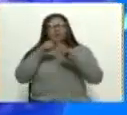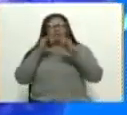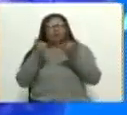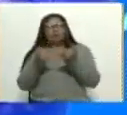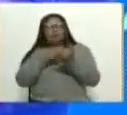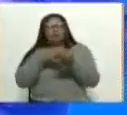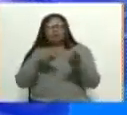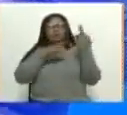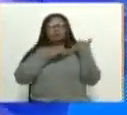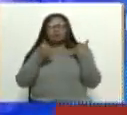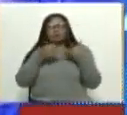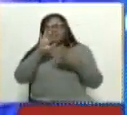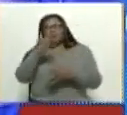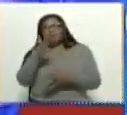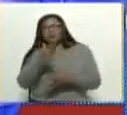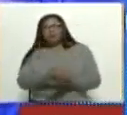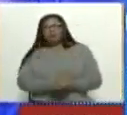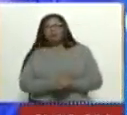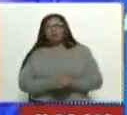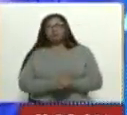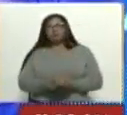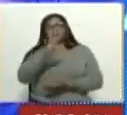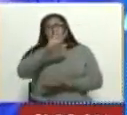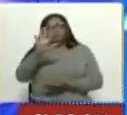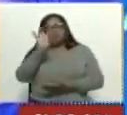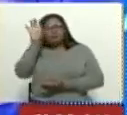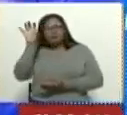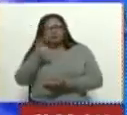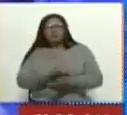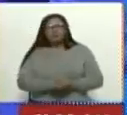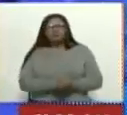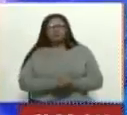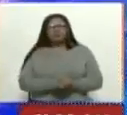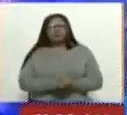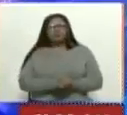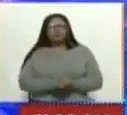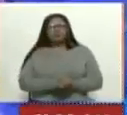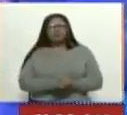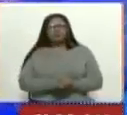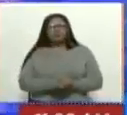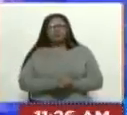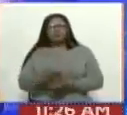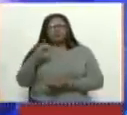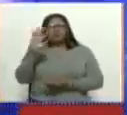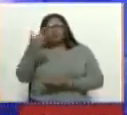representantes de por lo menos 55 países aquí tenemos alrededor